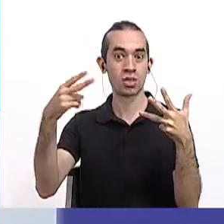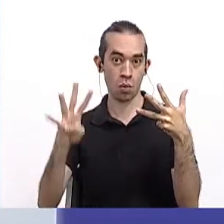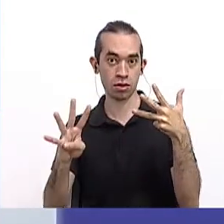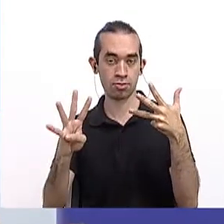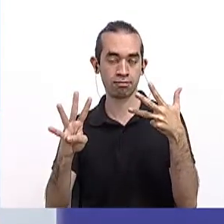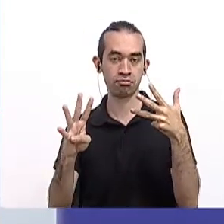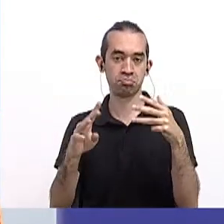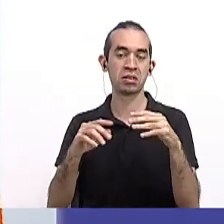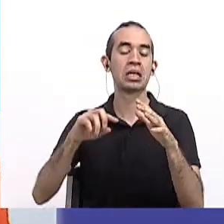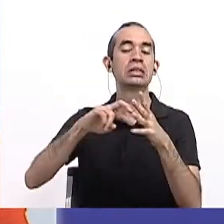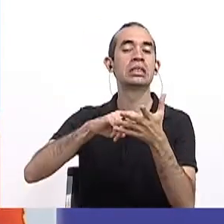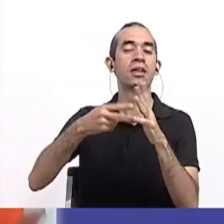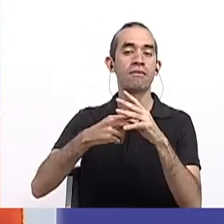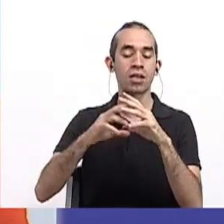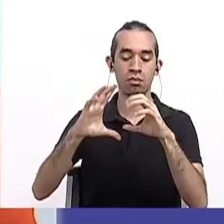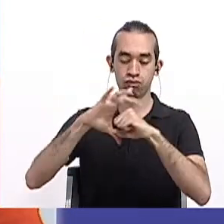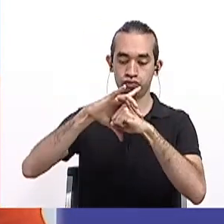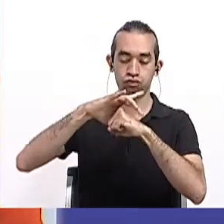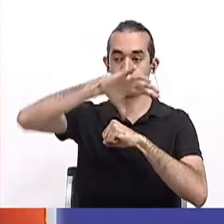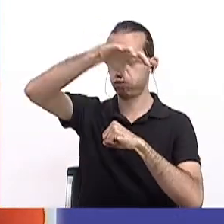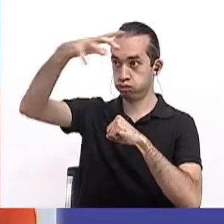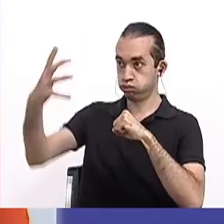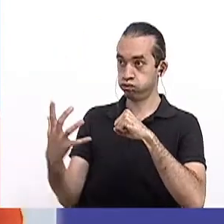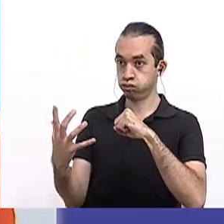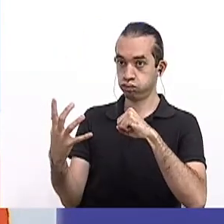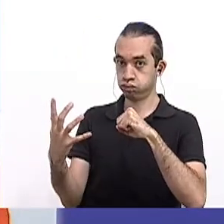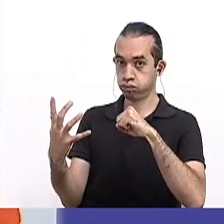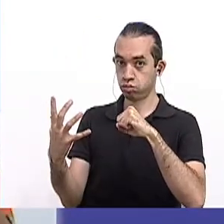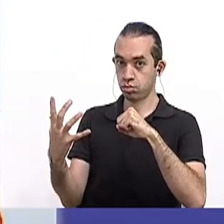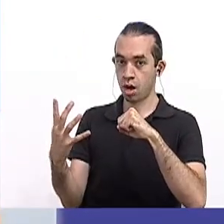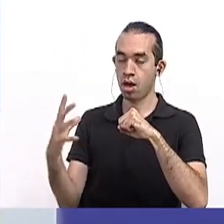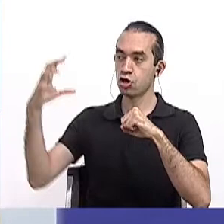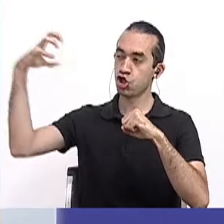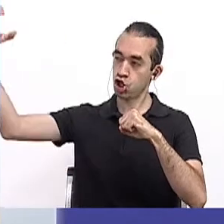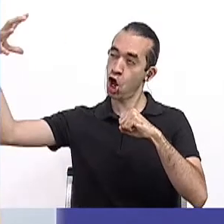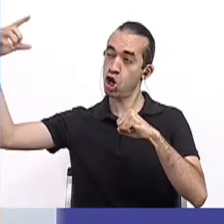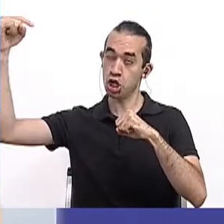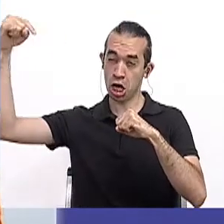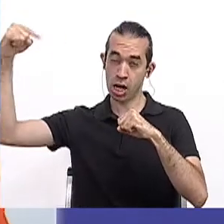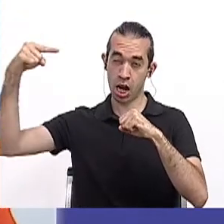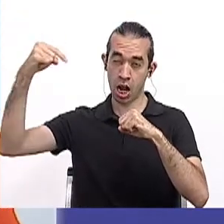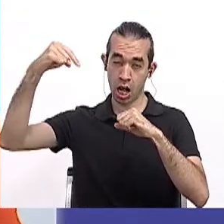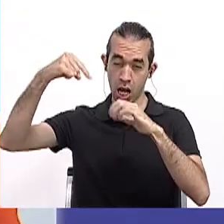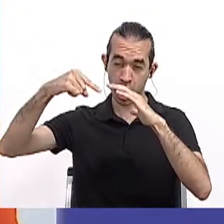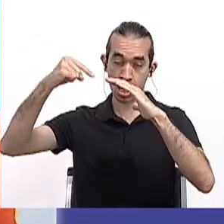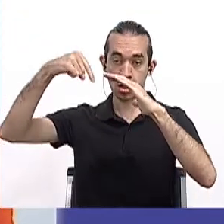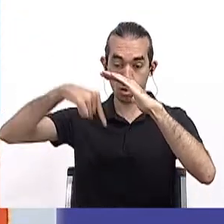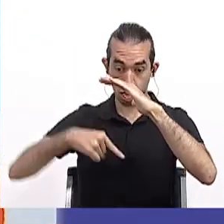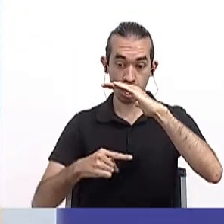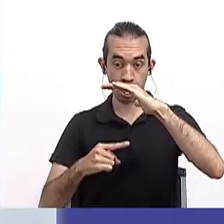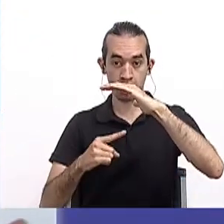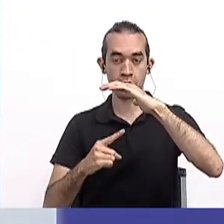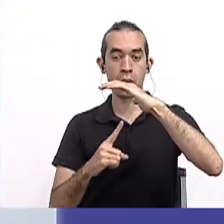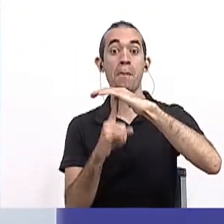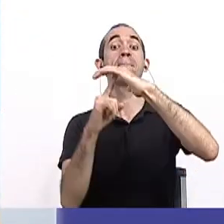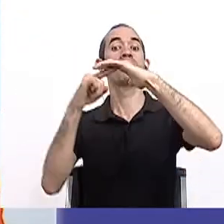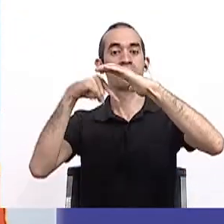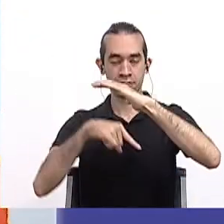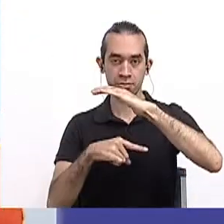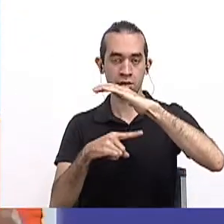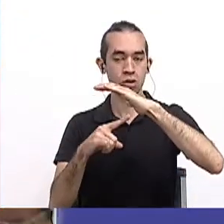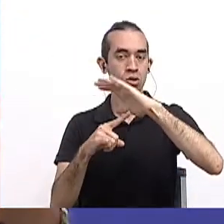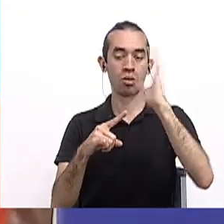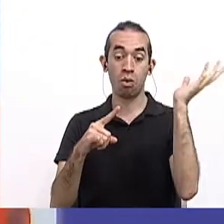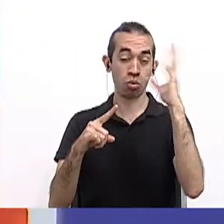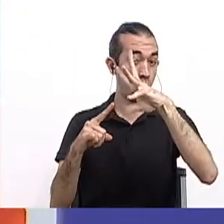efecto invernadero. Si estos gases no existieran, el calor del Sol se escaparía. La temperatura del